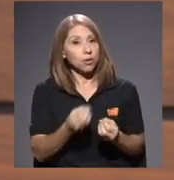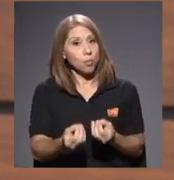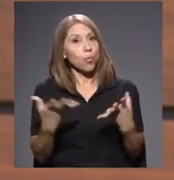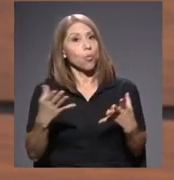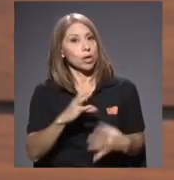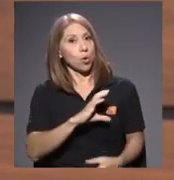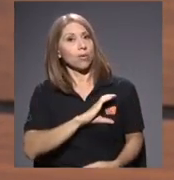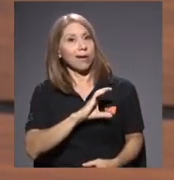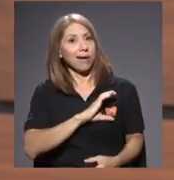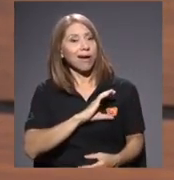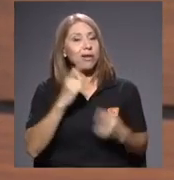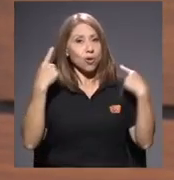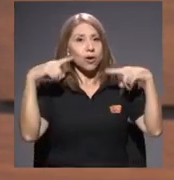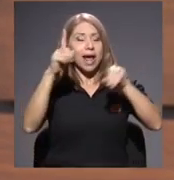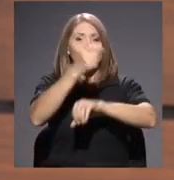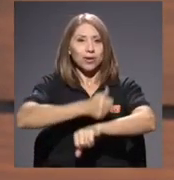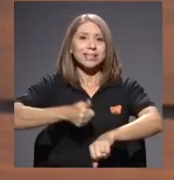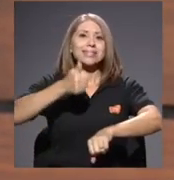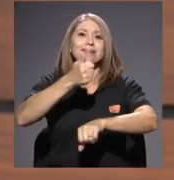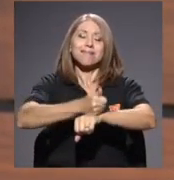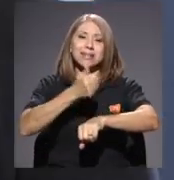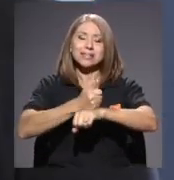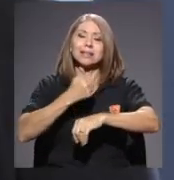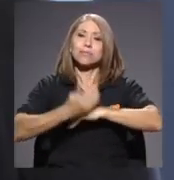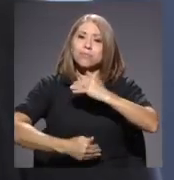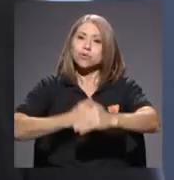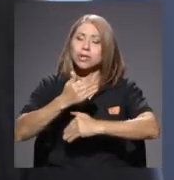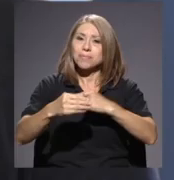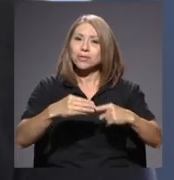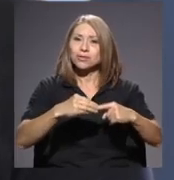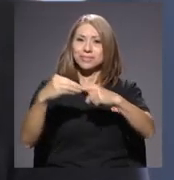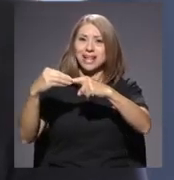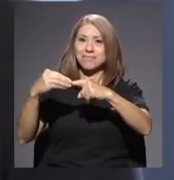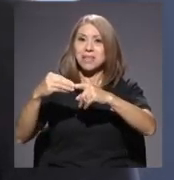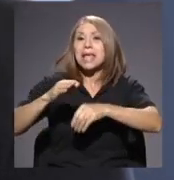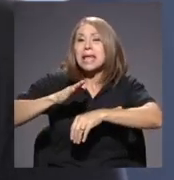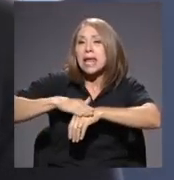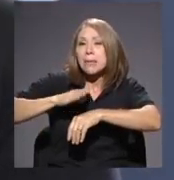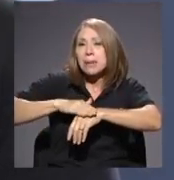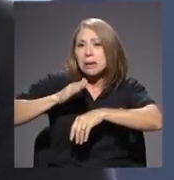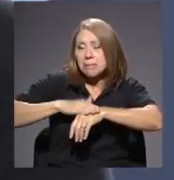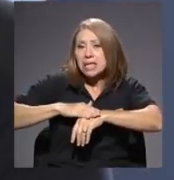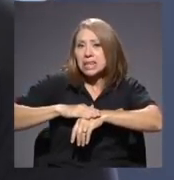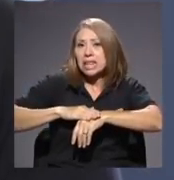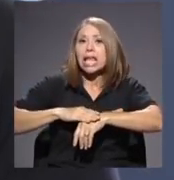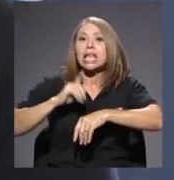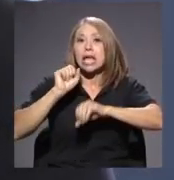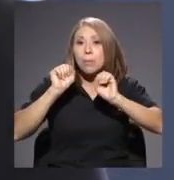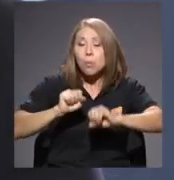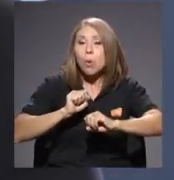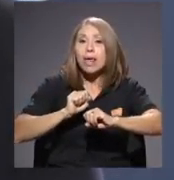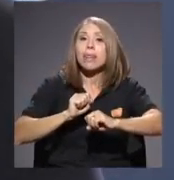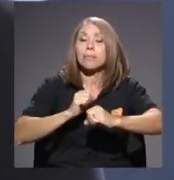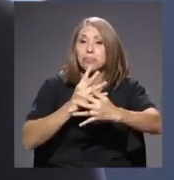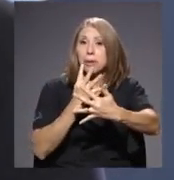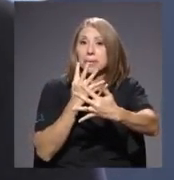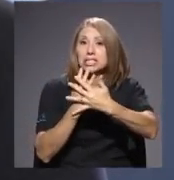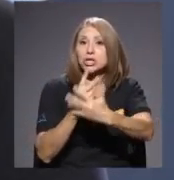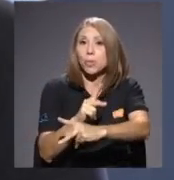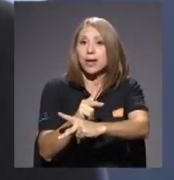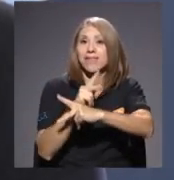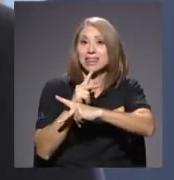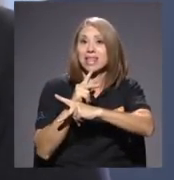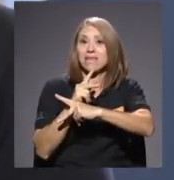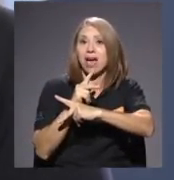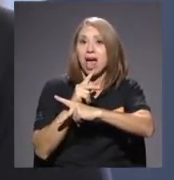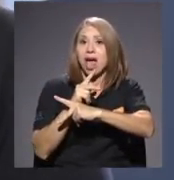logrado establecer el procedimiento especial que permite en casos muy excepcionales de que se logre una prisión preventiva más allá de